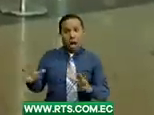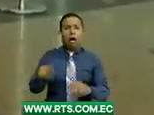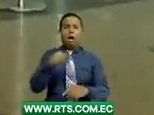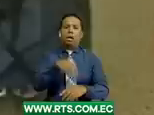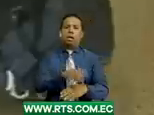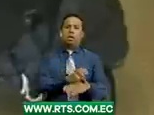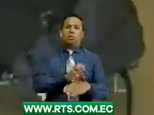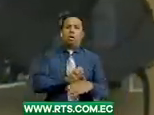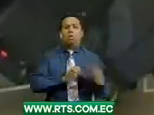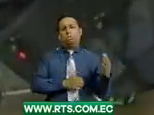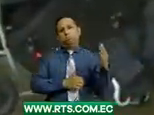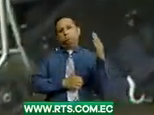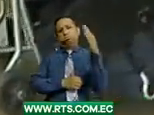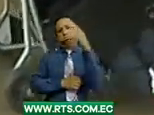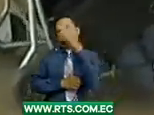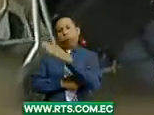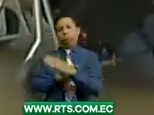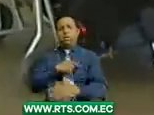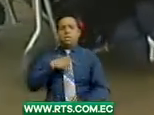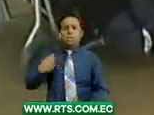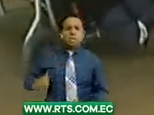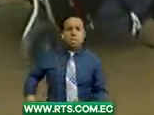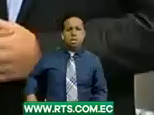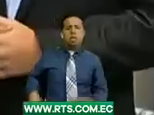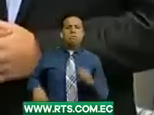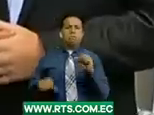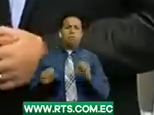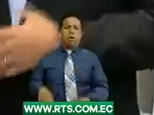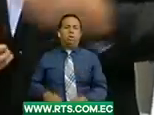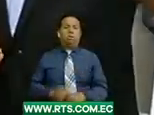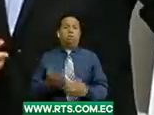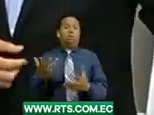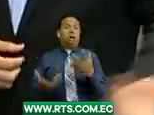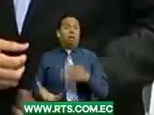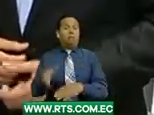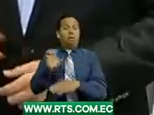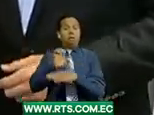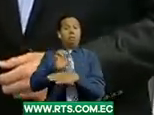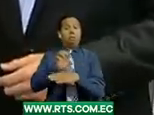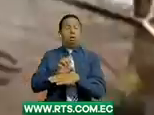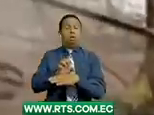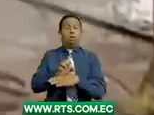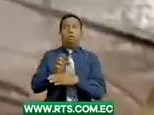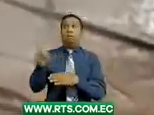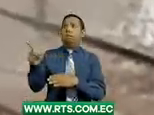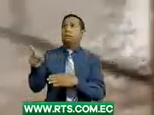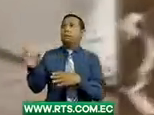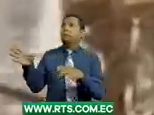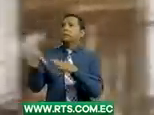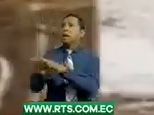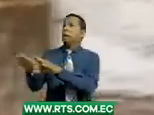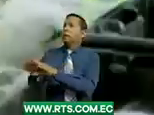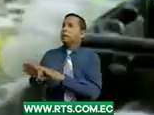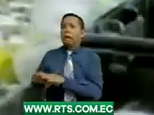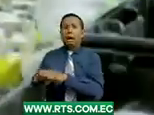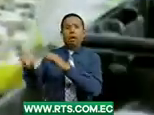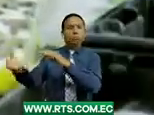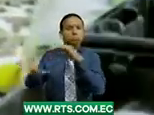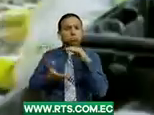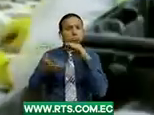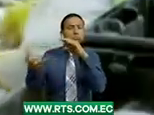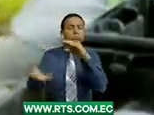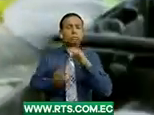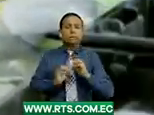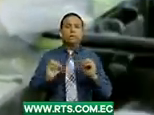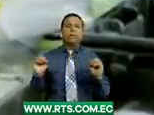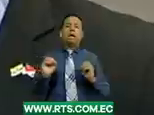ecuatorianos visiten China. De lo contrario, Ecuador sería afectado por la exportación de sus principales productos. Por